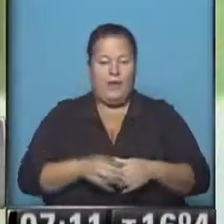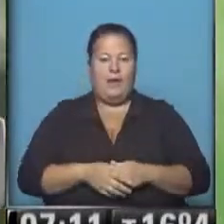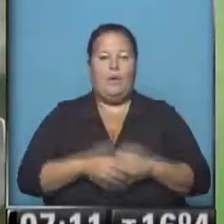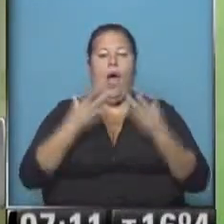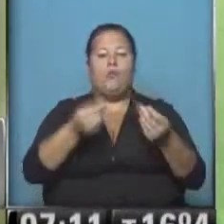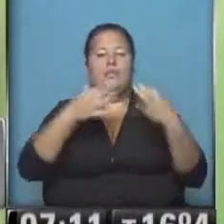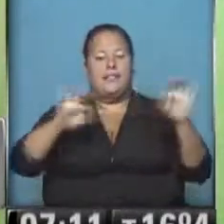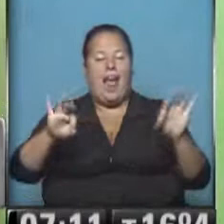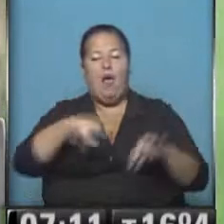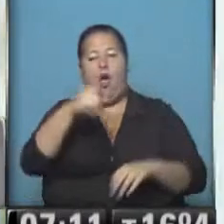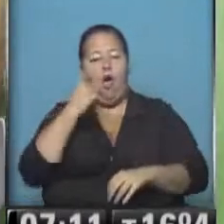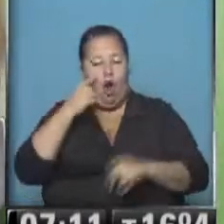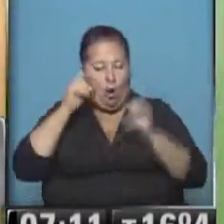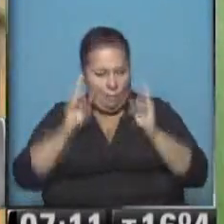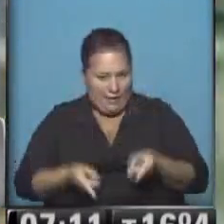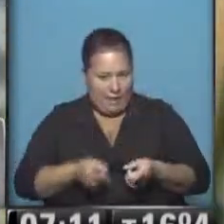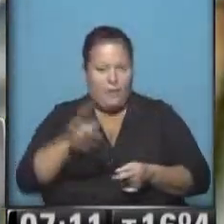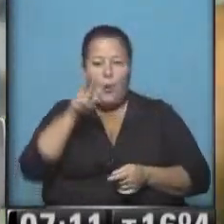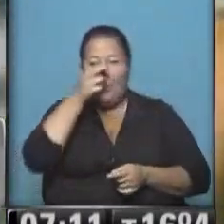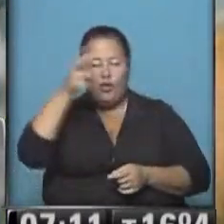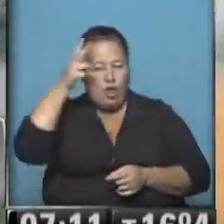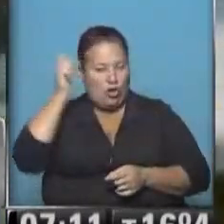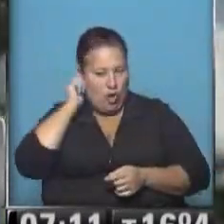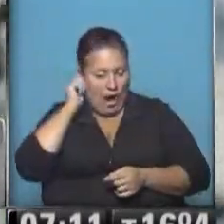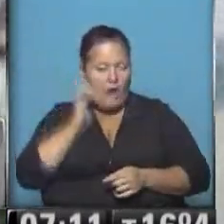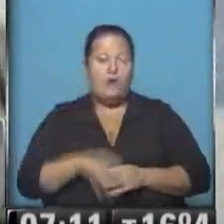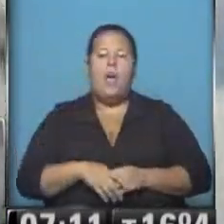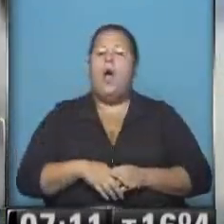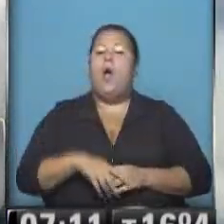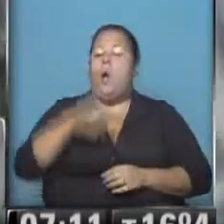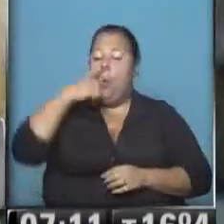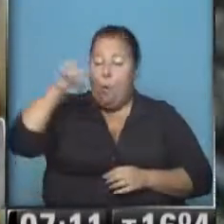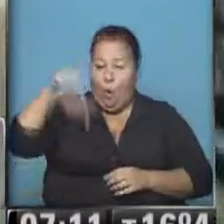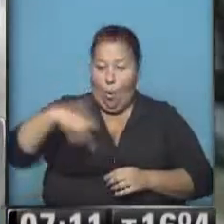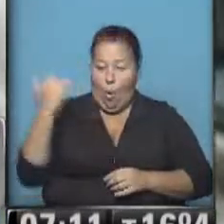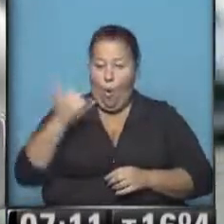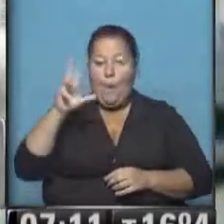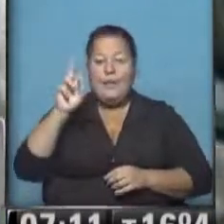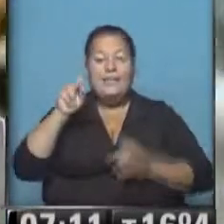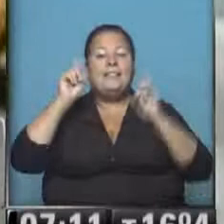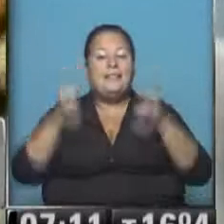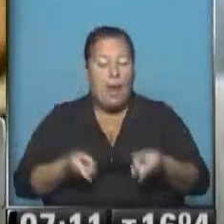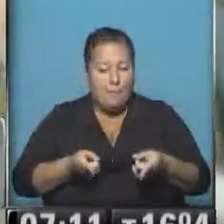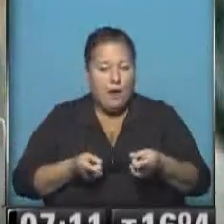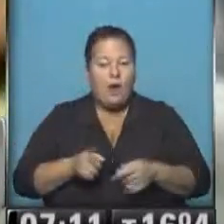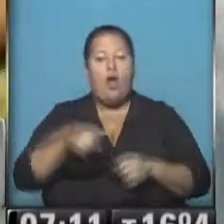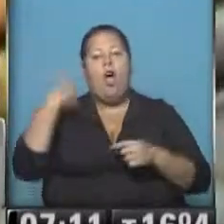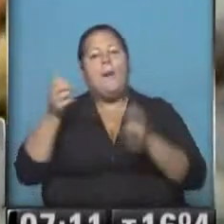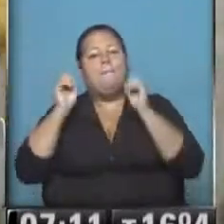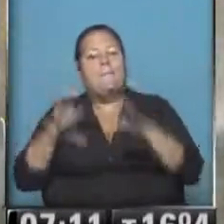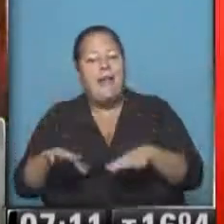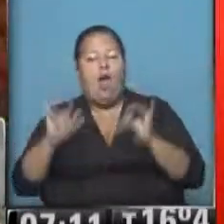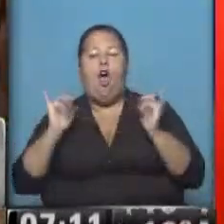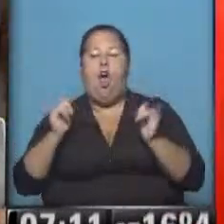es rescatado este hombre de 28 años. Ahora, y lo último es que hoy, este jueves 30, también fue otro milagro, ¿no?